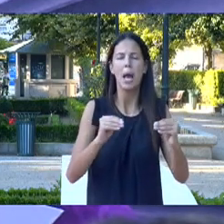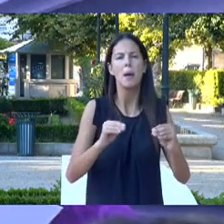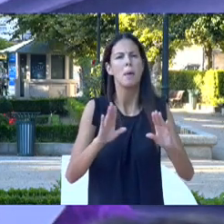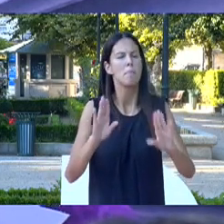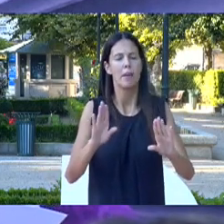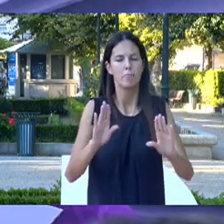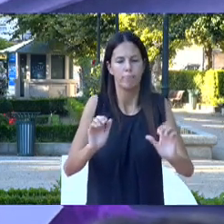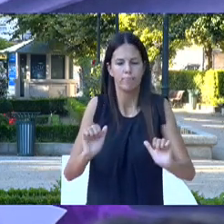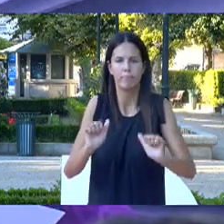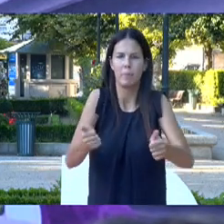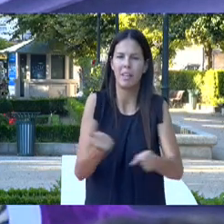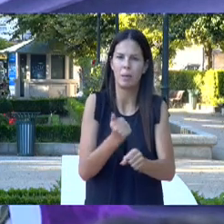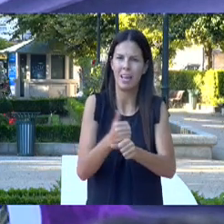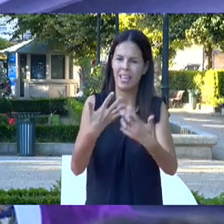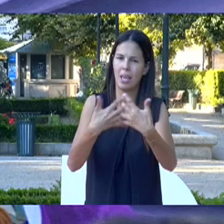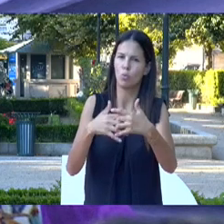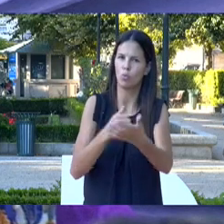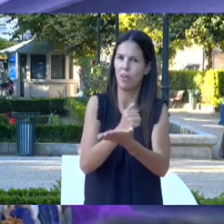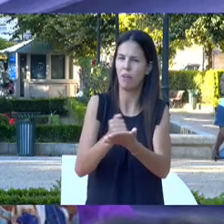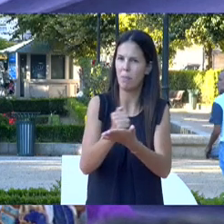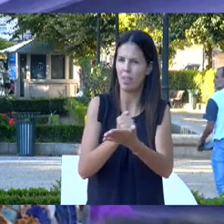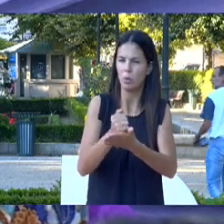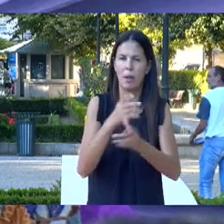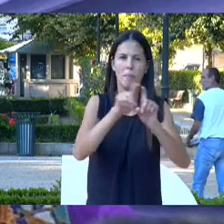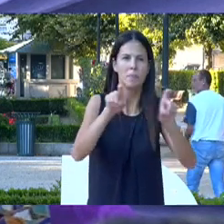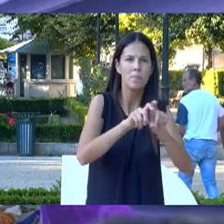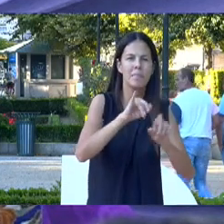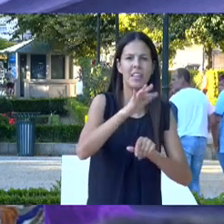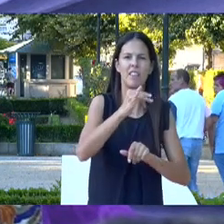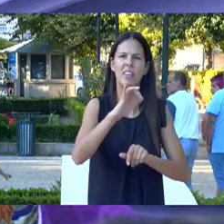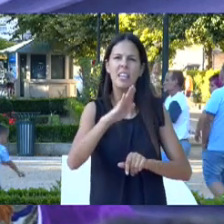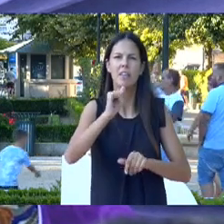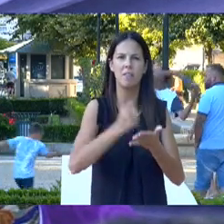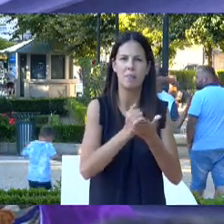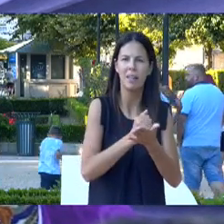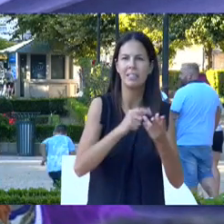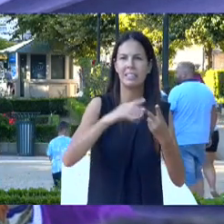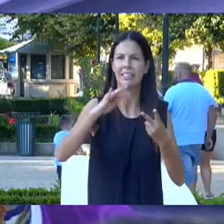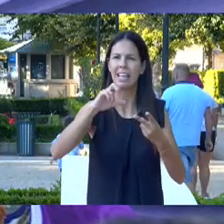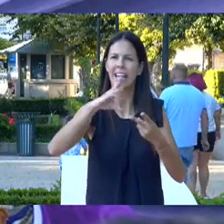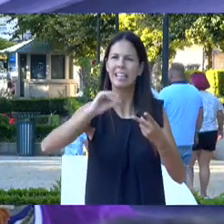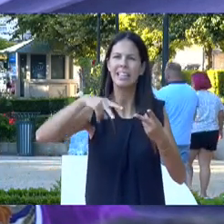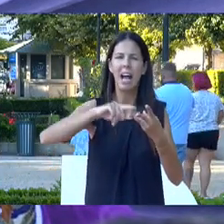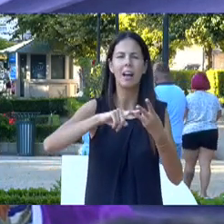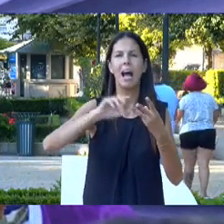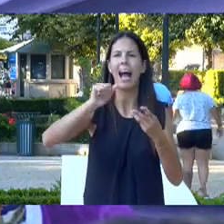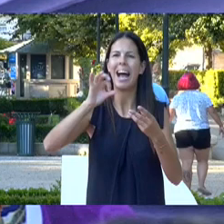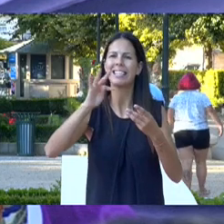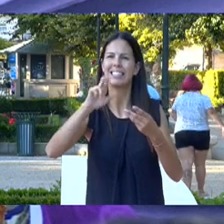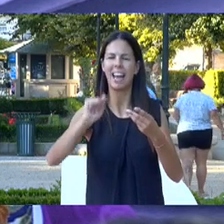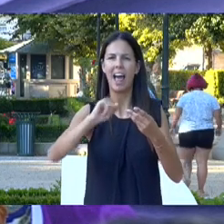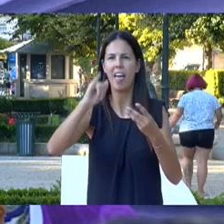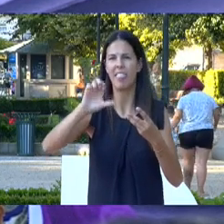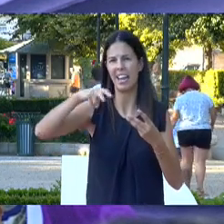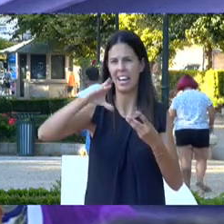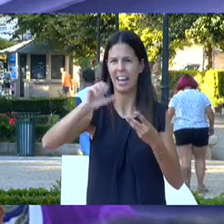se incorpora á industria farmacéutica en empresas como Icifarma, Zeneca Pharma e AstraZeneca, onde desenvolve a